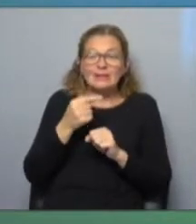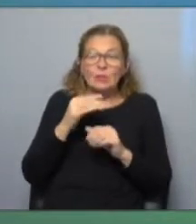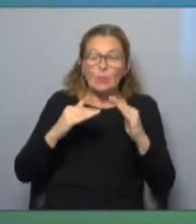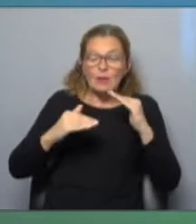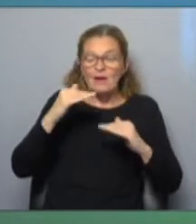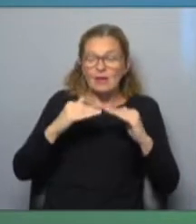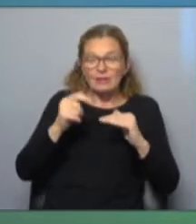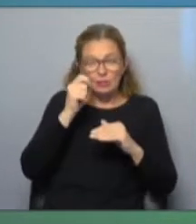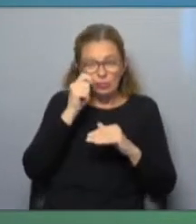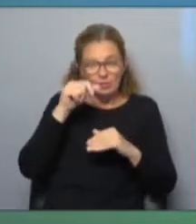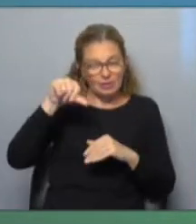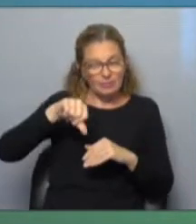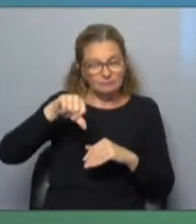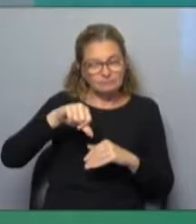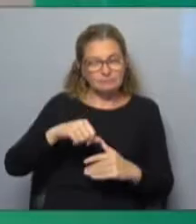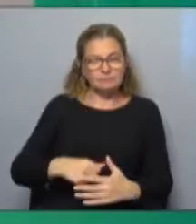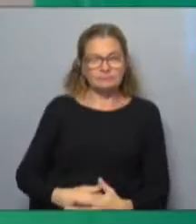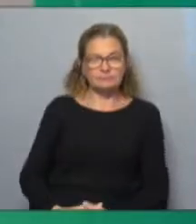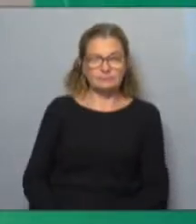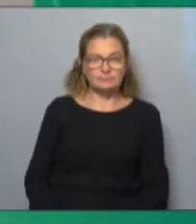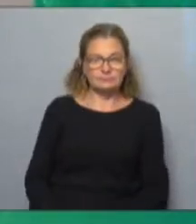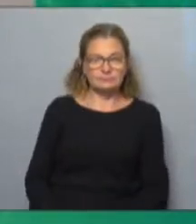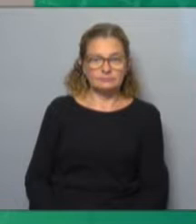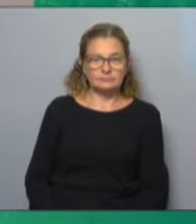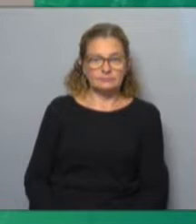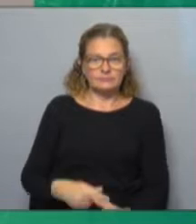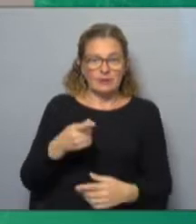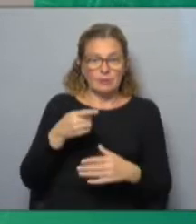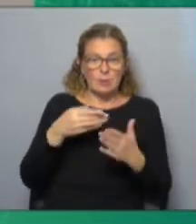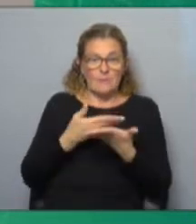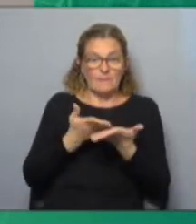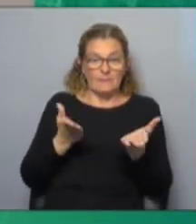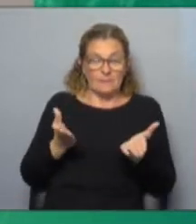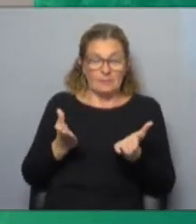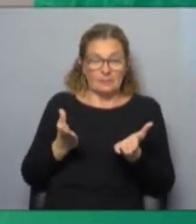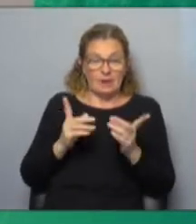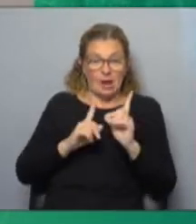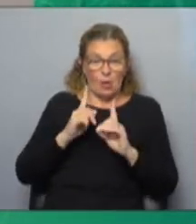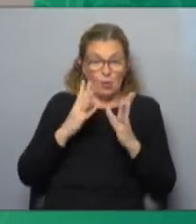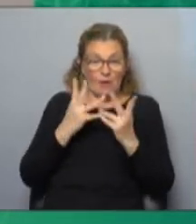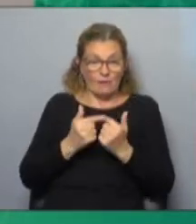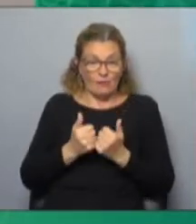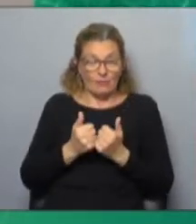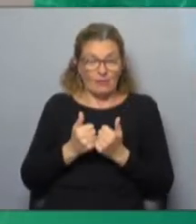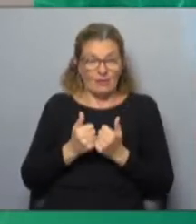balanza turística negativa. Eso permite, de alguna forma,